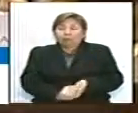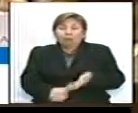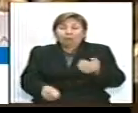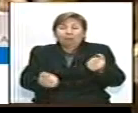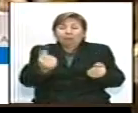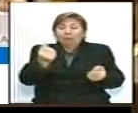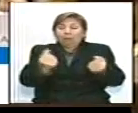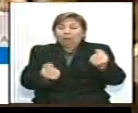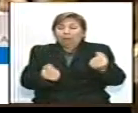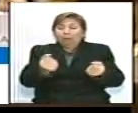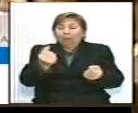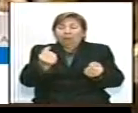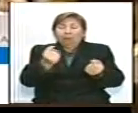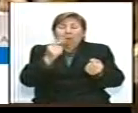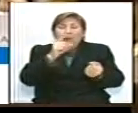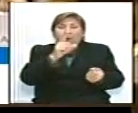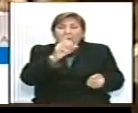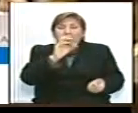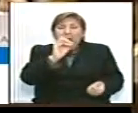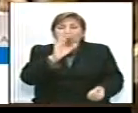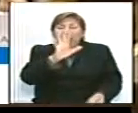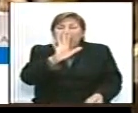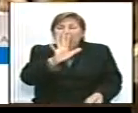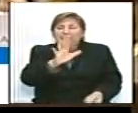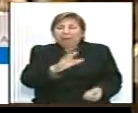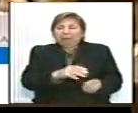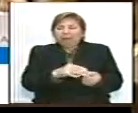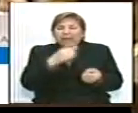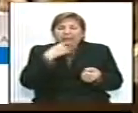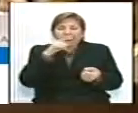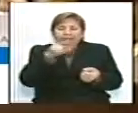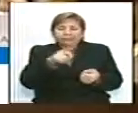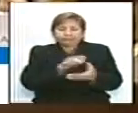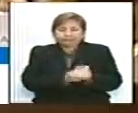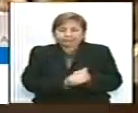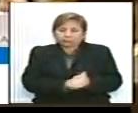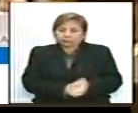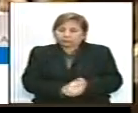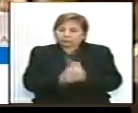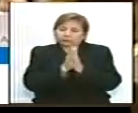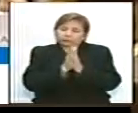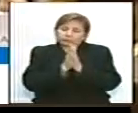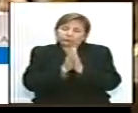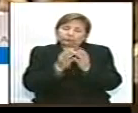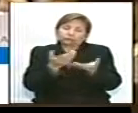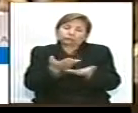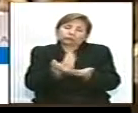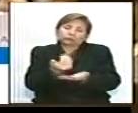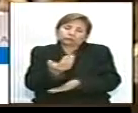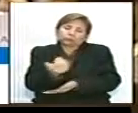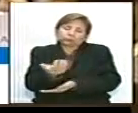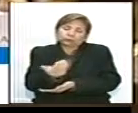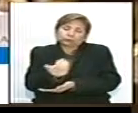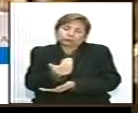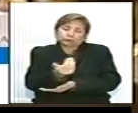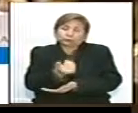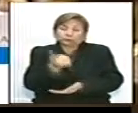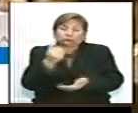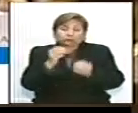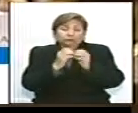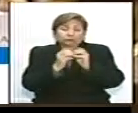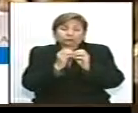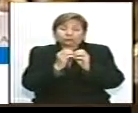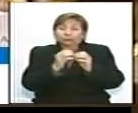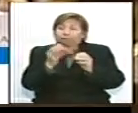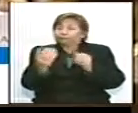patrullaje, llámese el 105, les están pidiendo la colaboración para que reparen esos